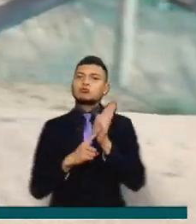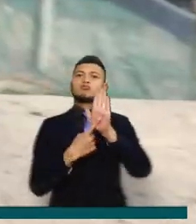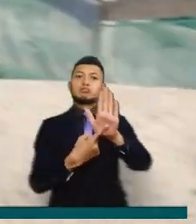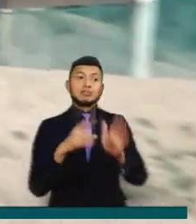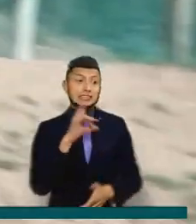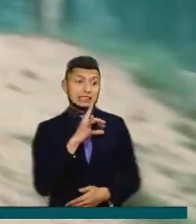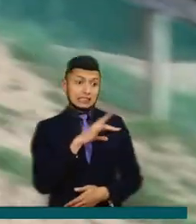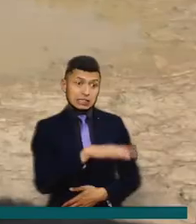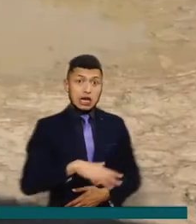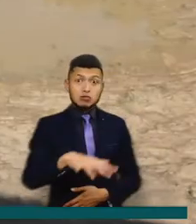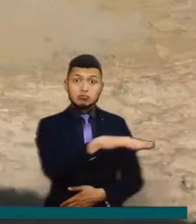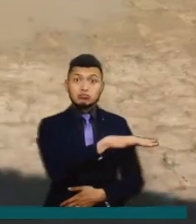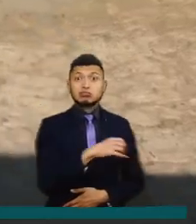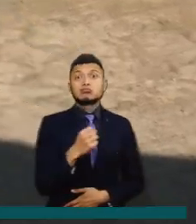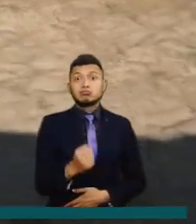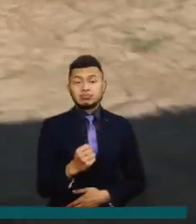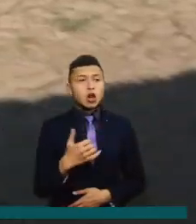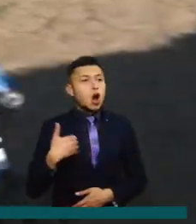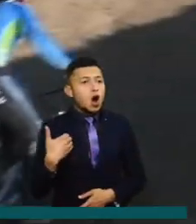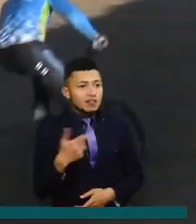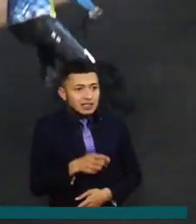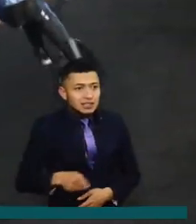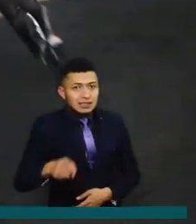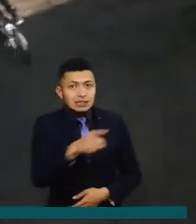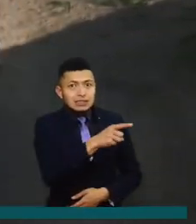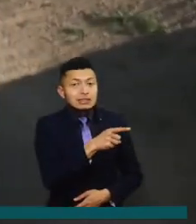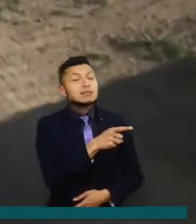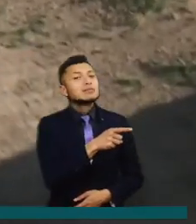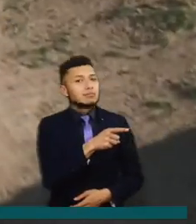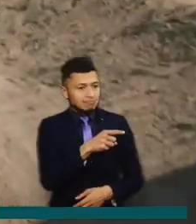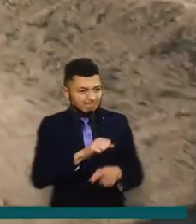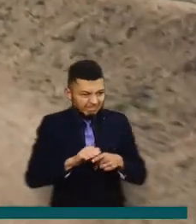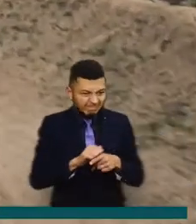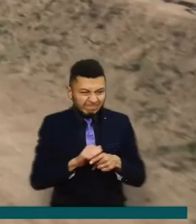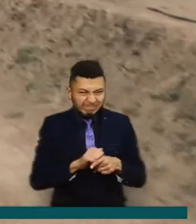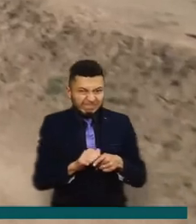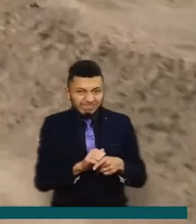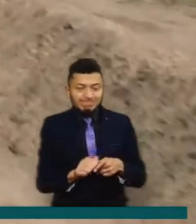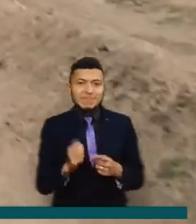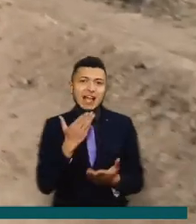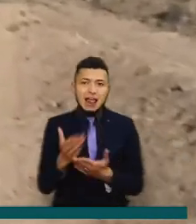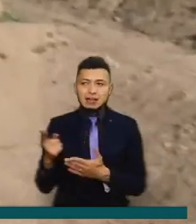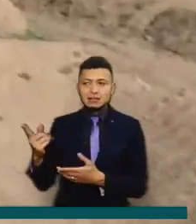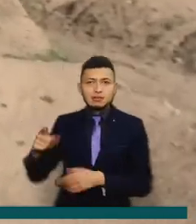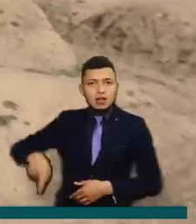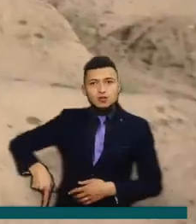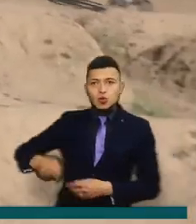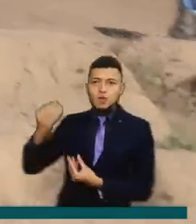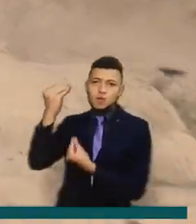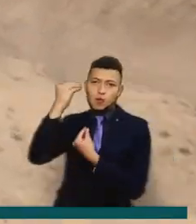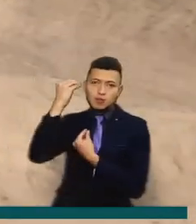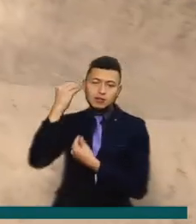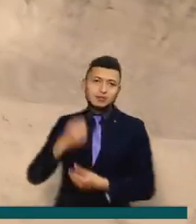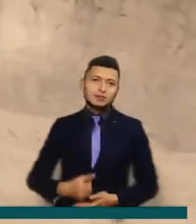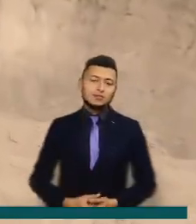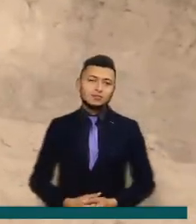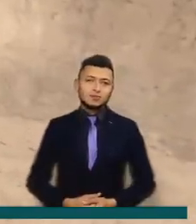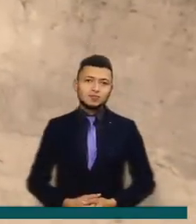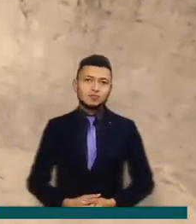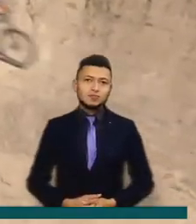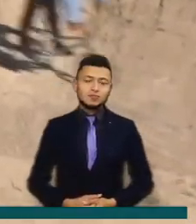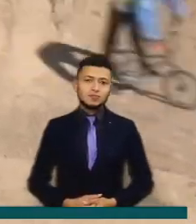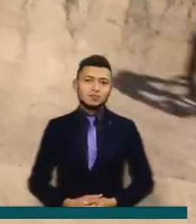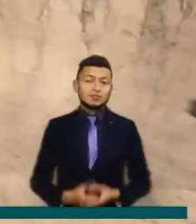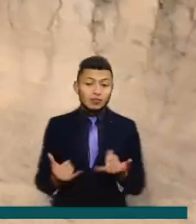Chía no es la excepción, puesto que jóvenes del municipio se entrenan en esta práctica gracias a las escuelas de formación.